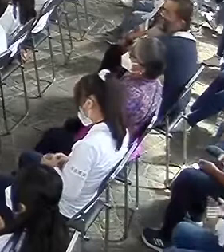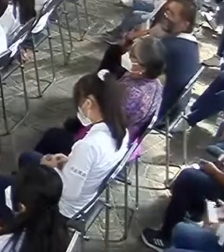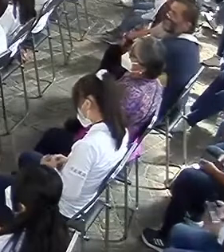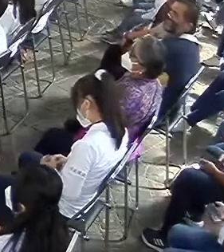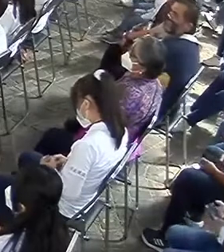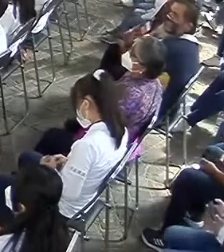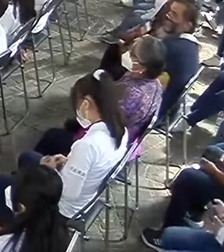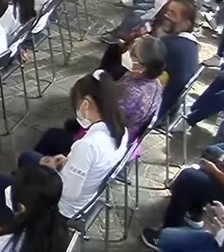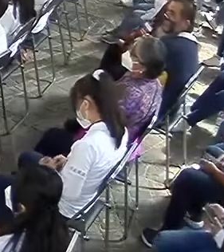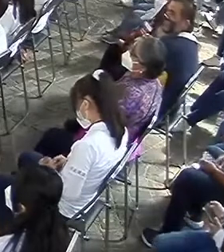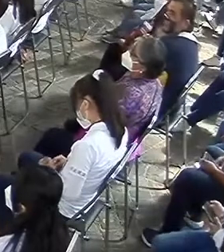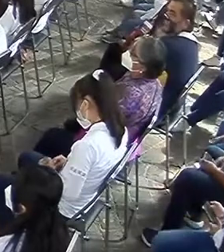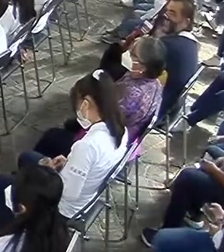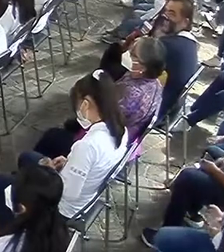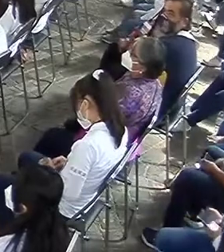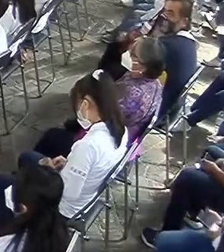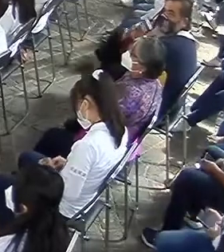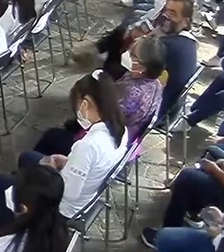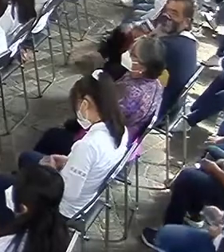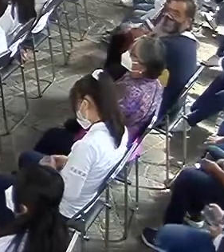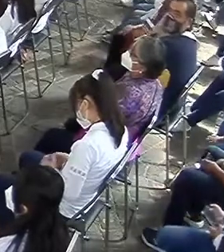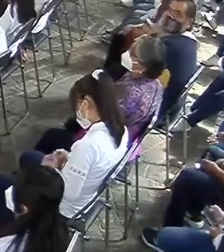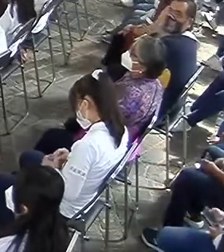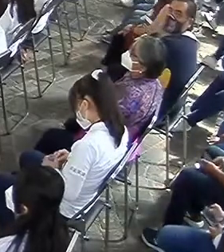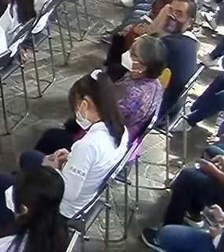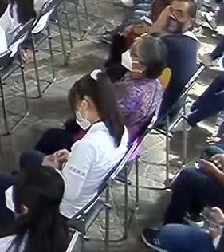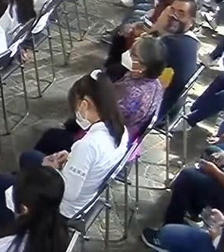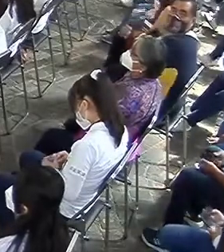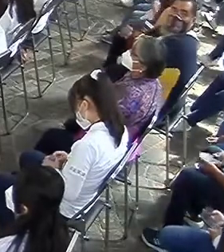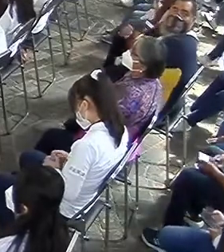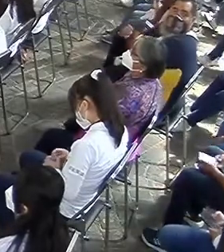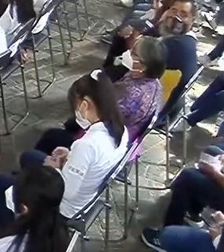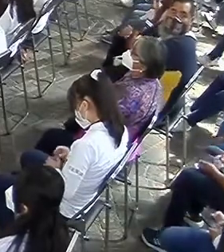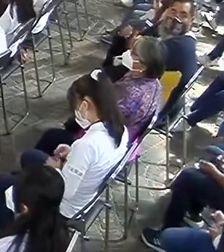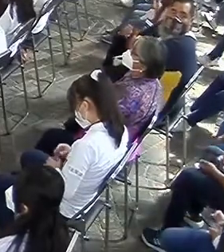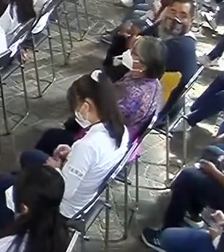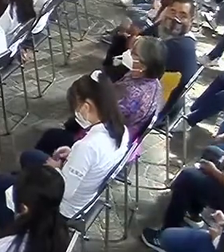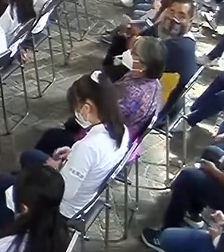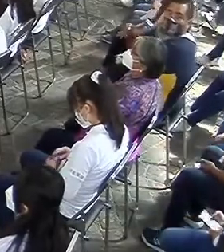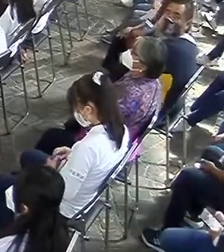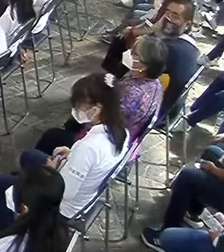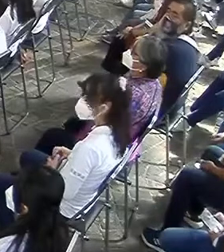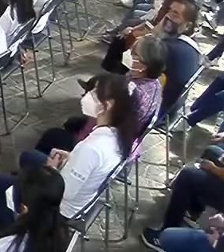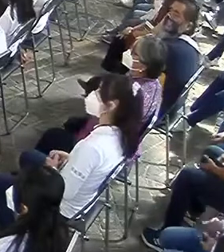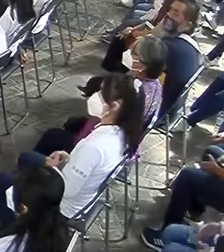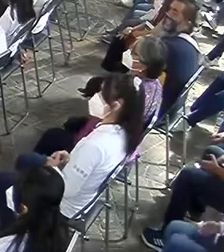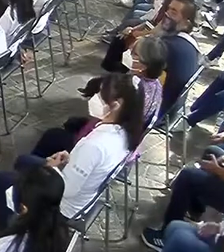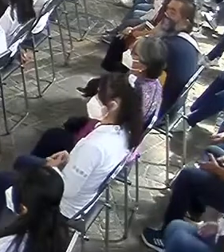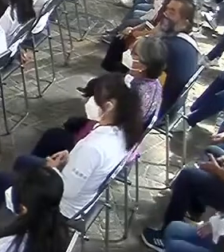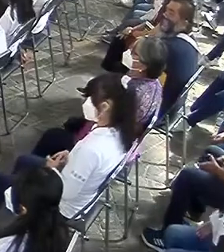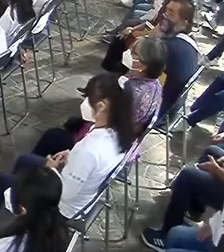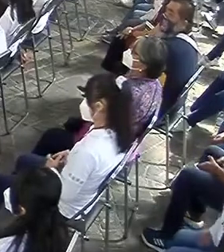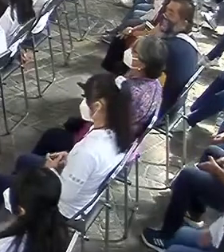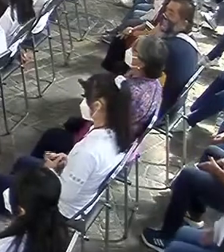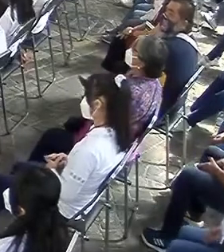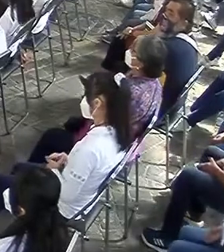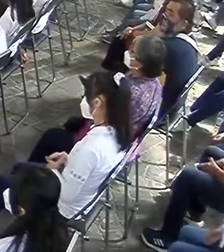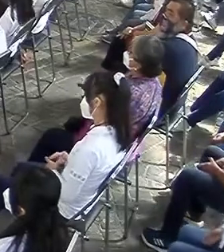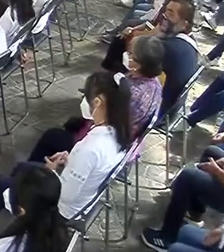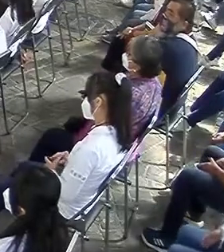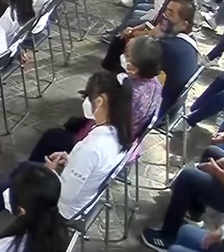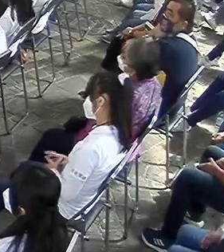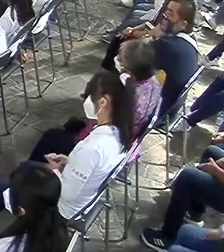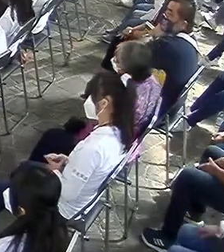Muchas gracias. Saludo con muchísimo respeto a la doctora Beatriz Gutiérrez Müller.